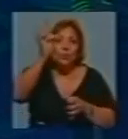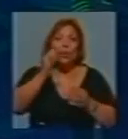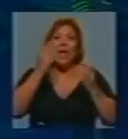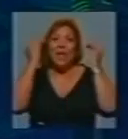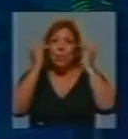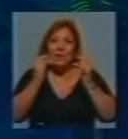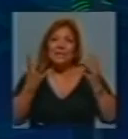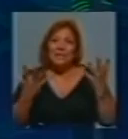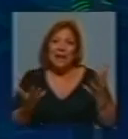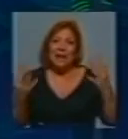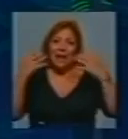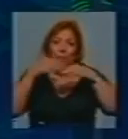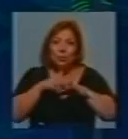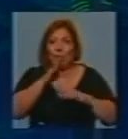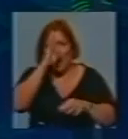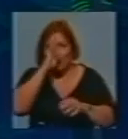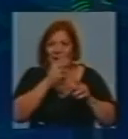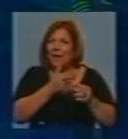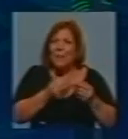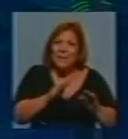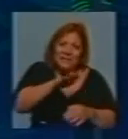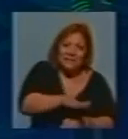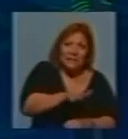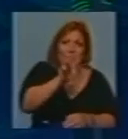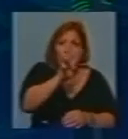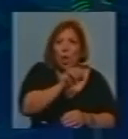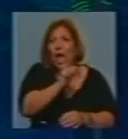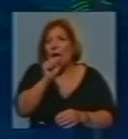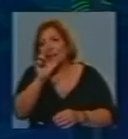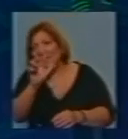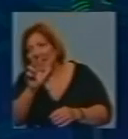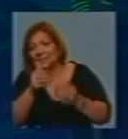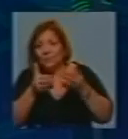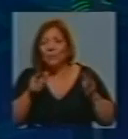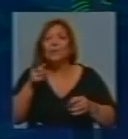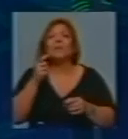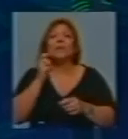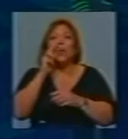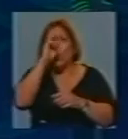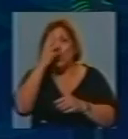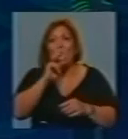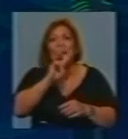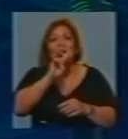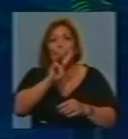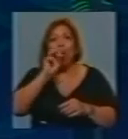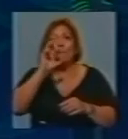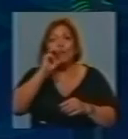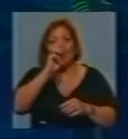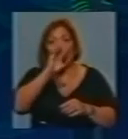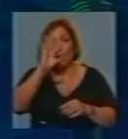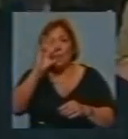destinada a la inclusión social. Así se planteó hoy en uno de los encuentros auspiciados por el Instituto Uruguay 2030.